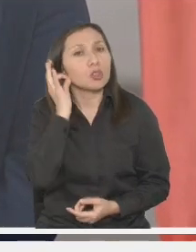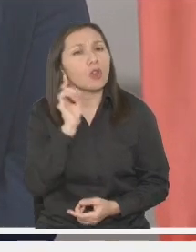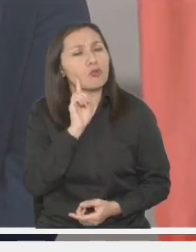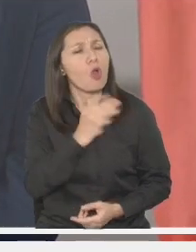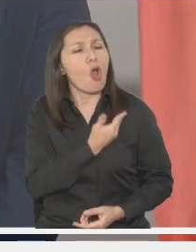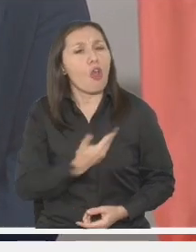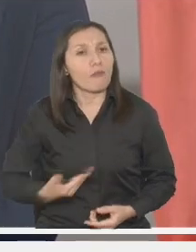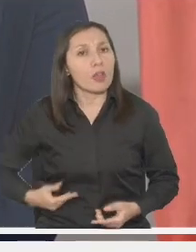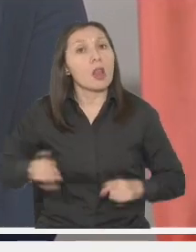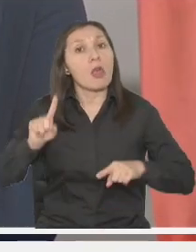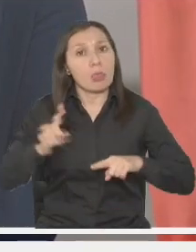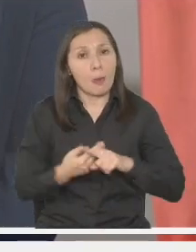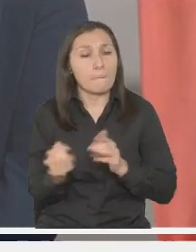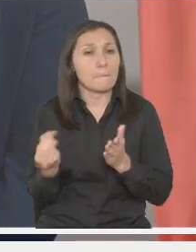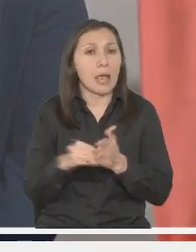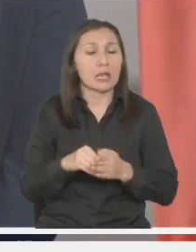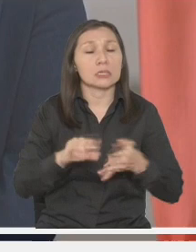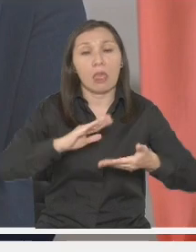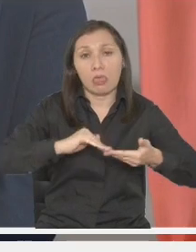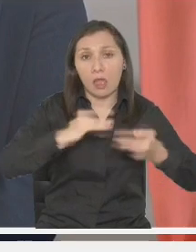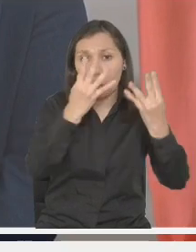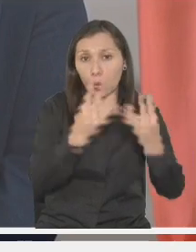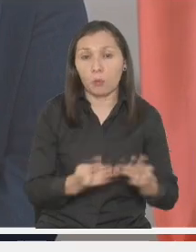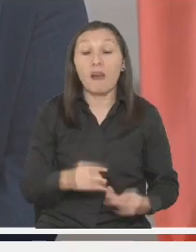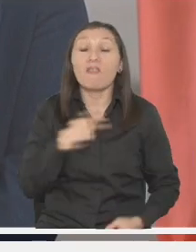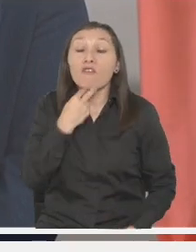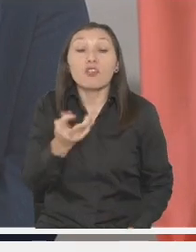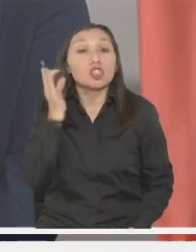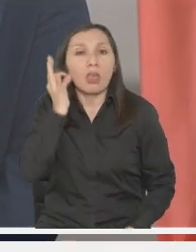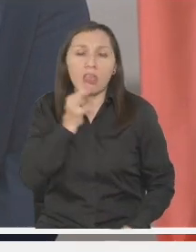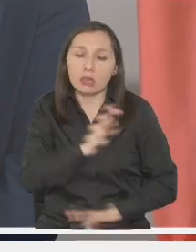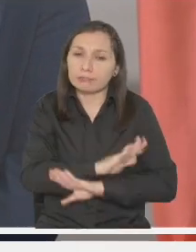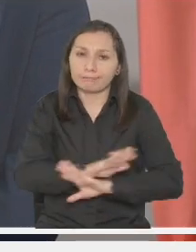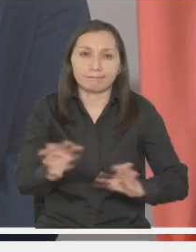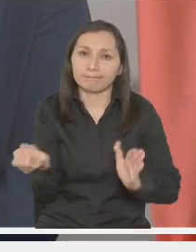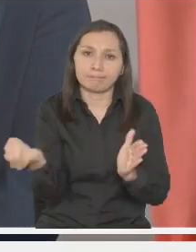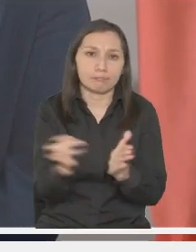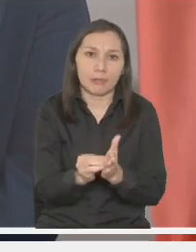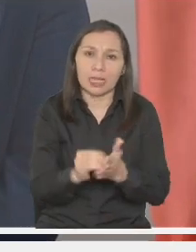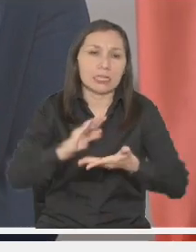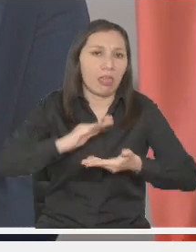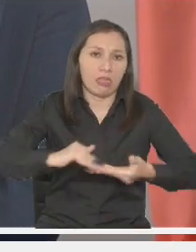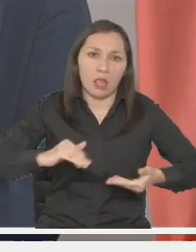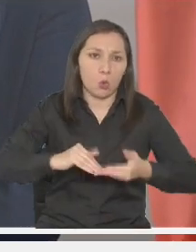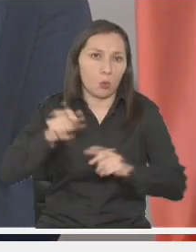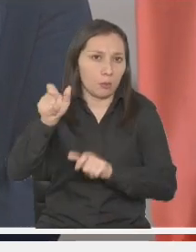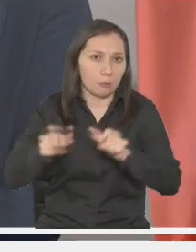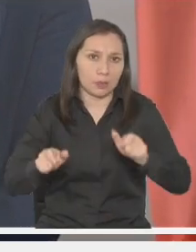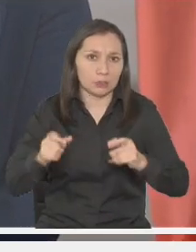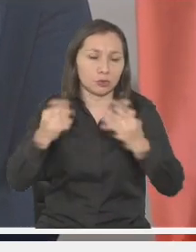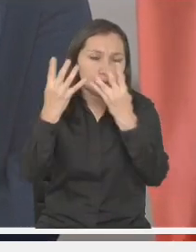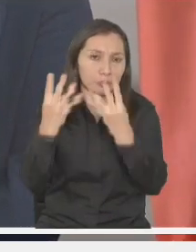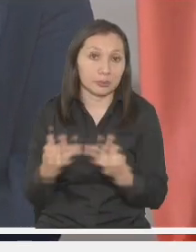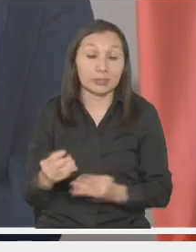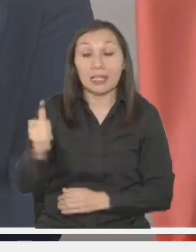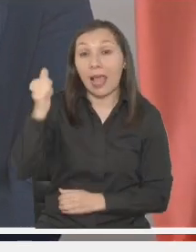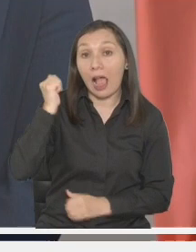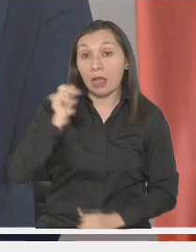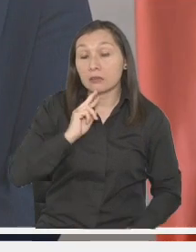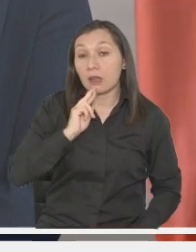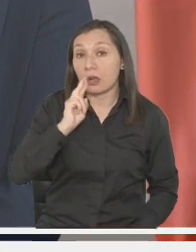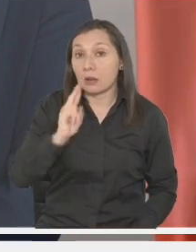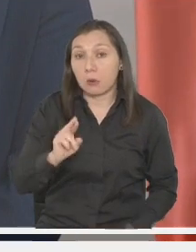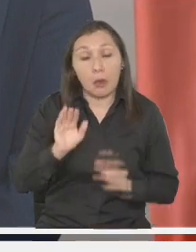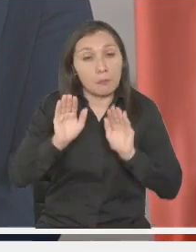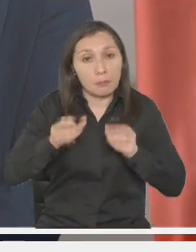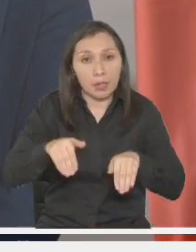tenía planes de nuevos indultos, ya en ese entonces la vocera dijo que no había ningún plan de nuevos indultos. Y la respuesta del día de ayer es